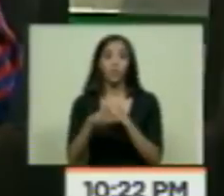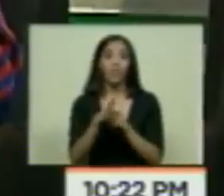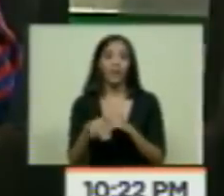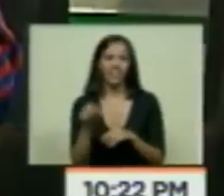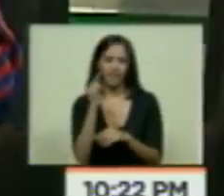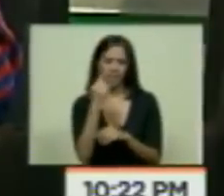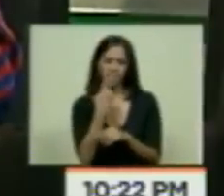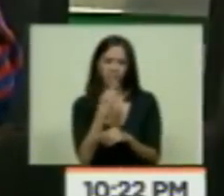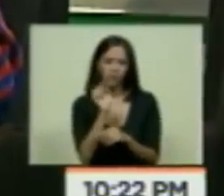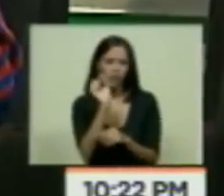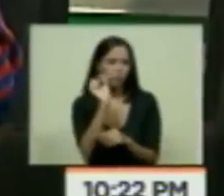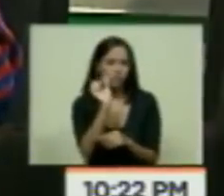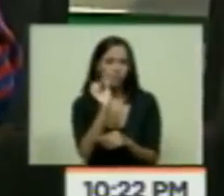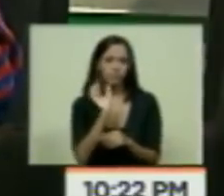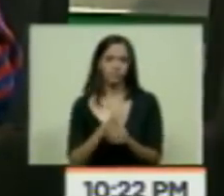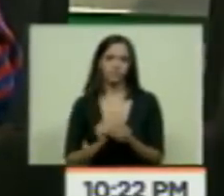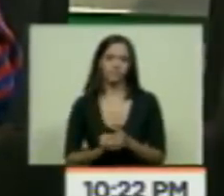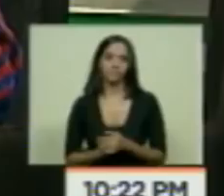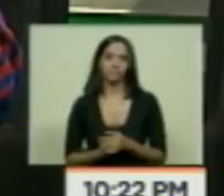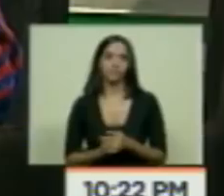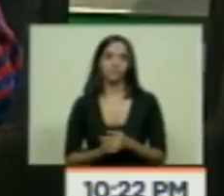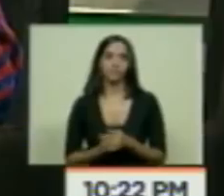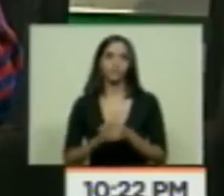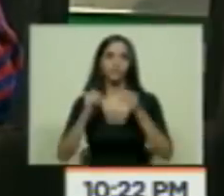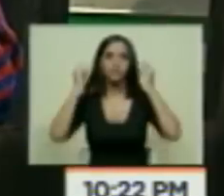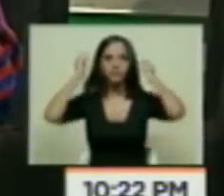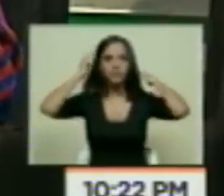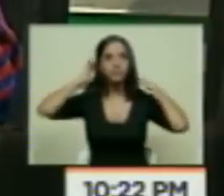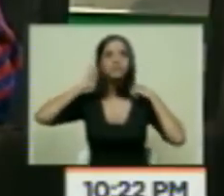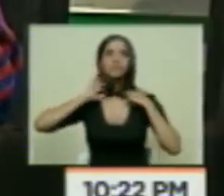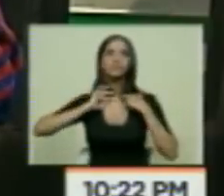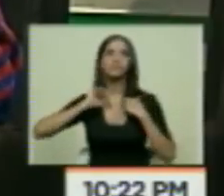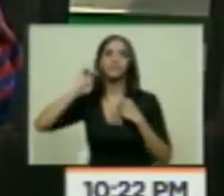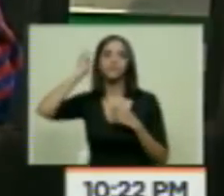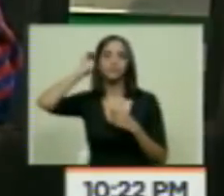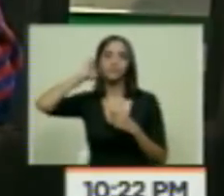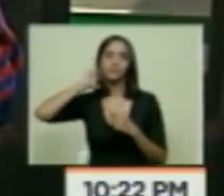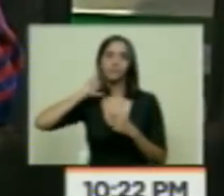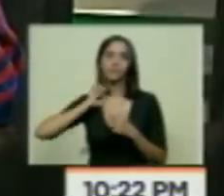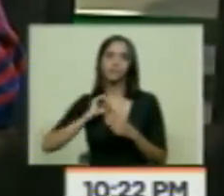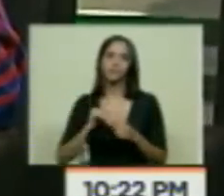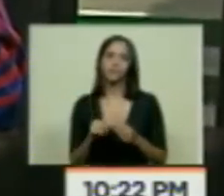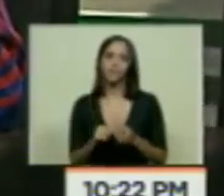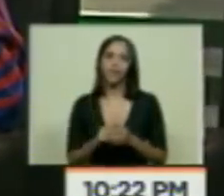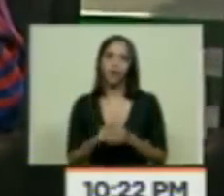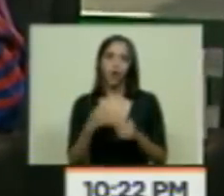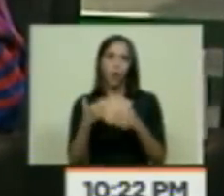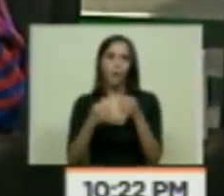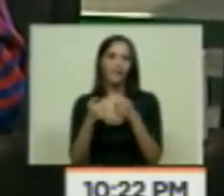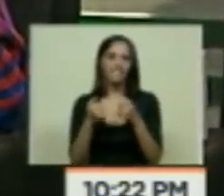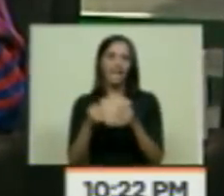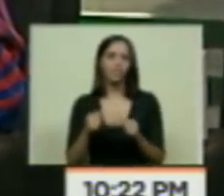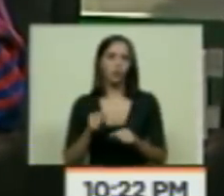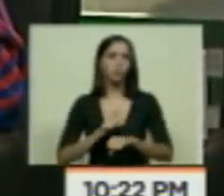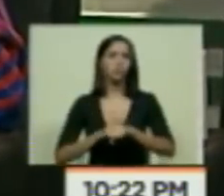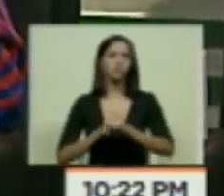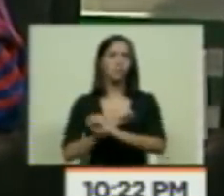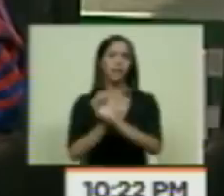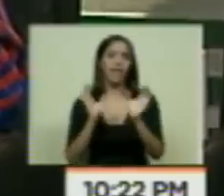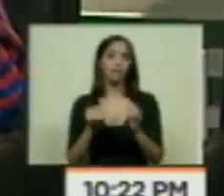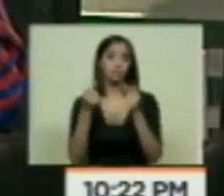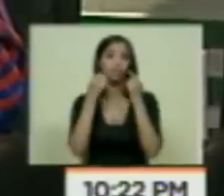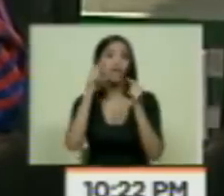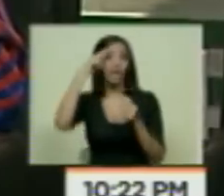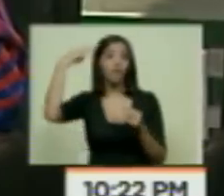señalar una cosita por ahí. Pero hay un mensajito que voy a mandar temprano. Mira, ajá, el mensajito que yo mando temprano. Es muy bueno, esta reflexión está muy buena. Mira por aquí, mira